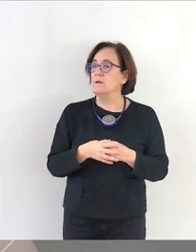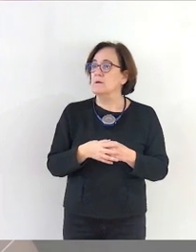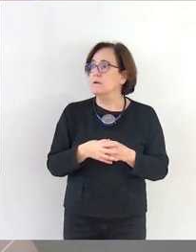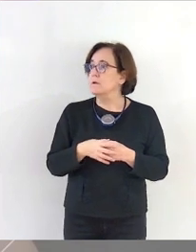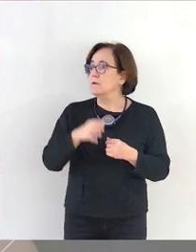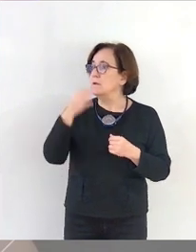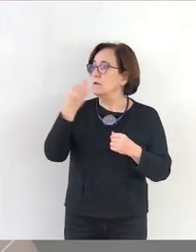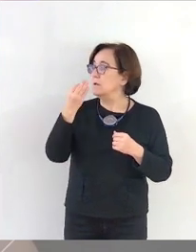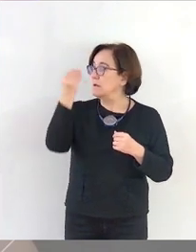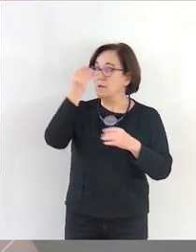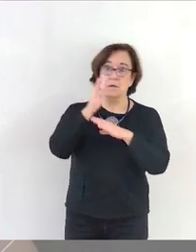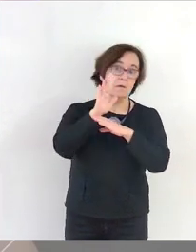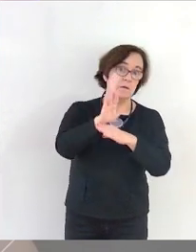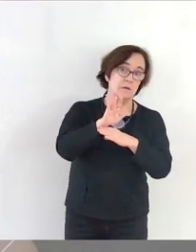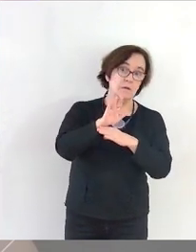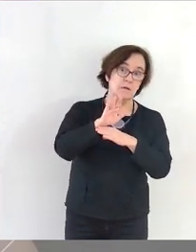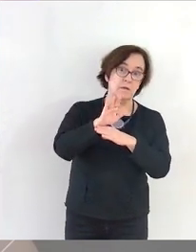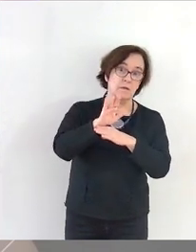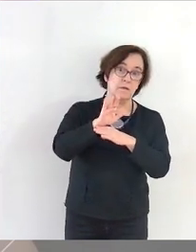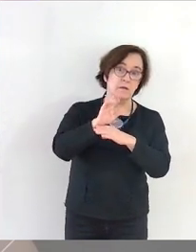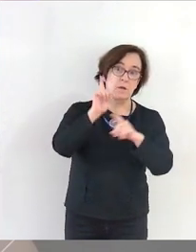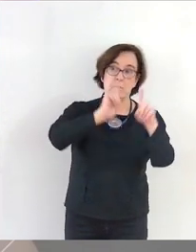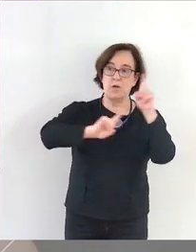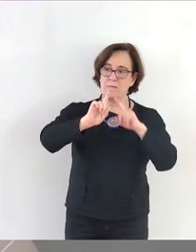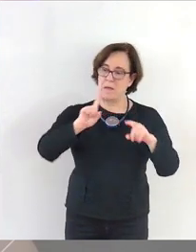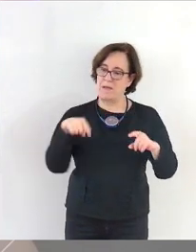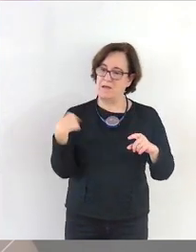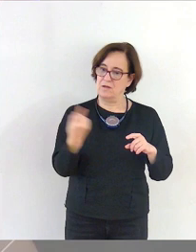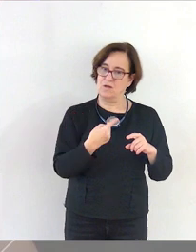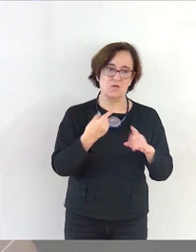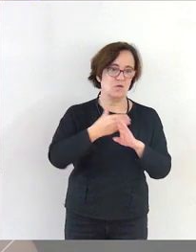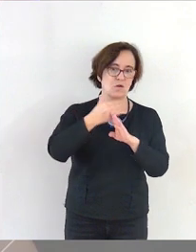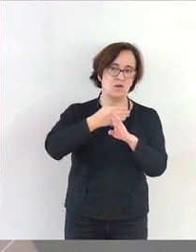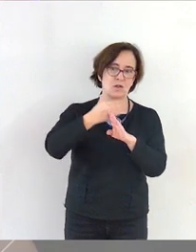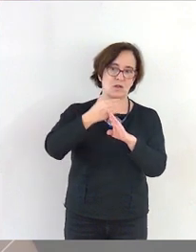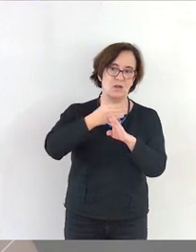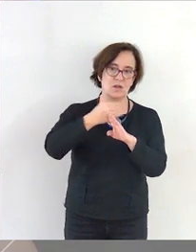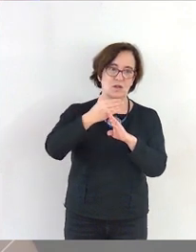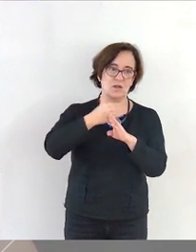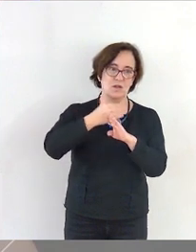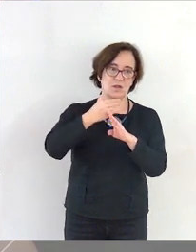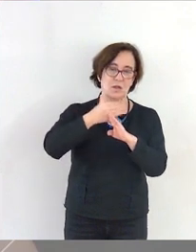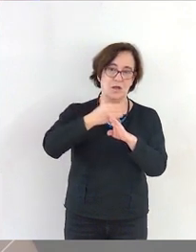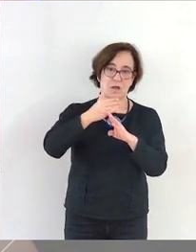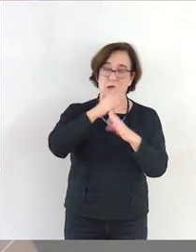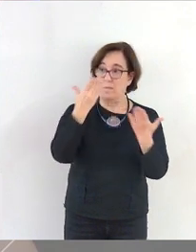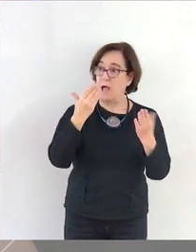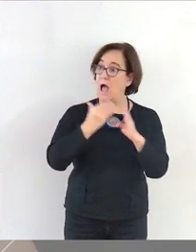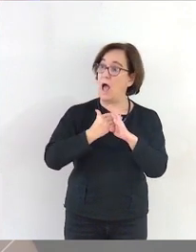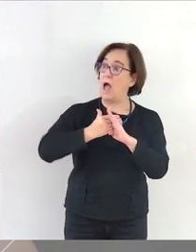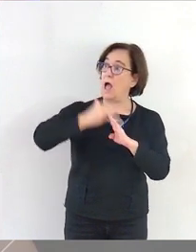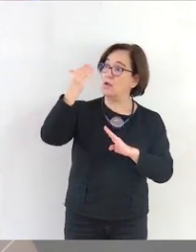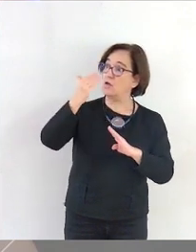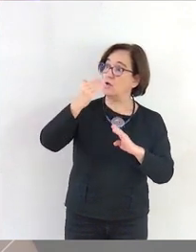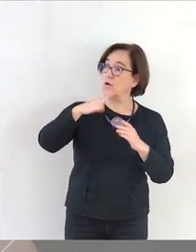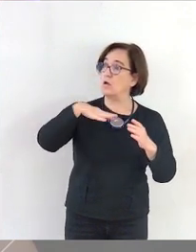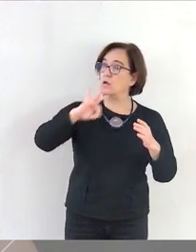el siguiente problema eh nosotros estamos en un nivel de consumo de energía realmente alto que